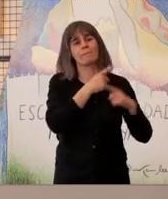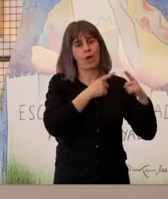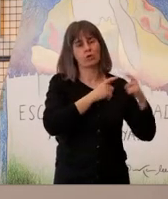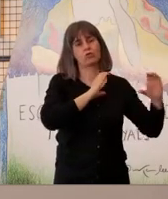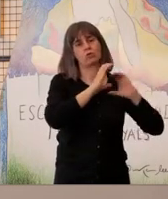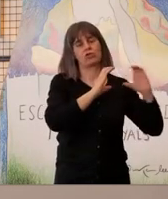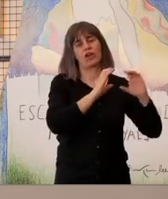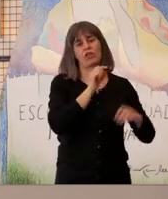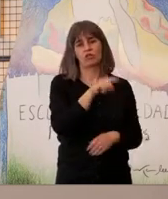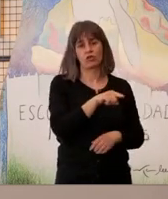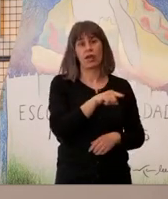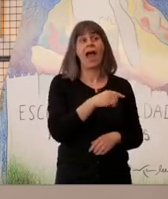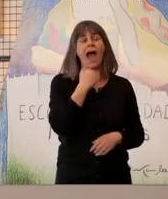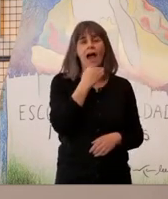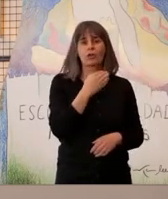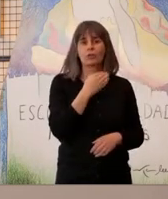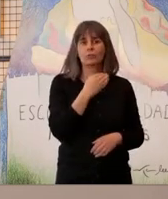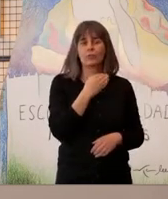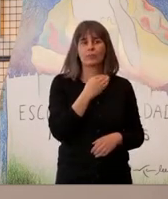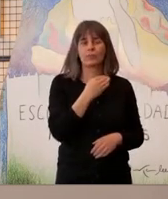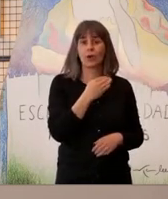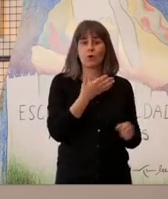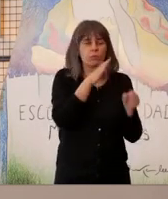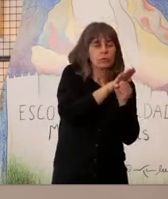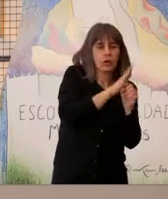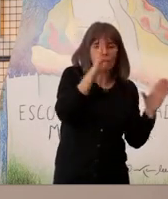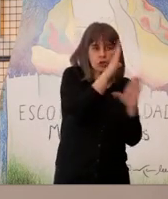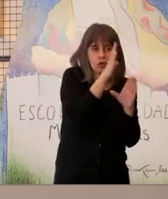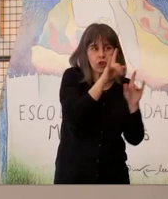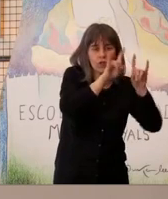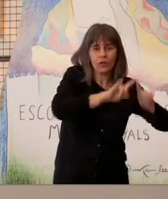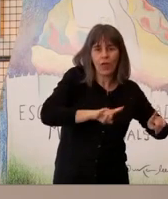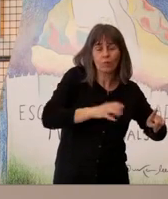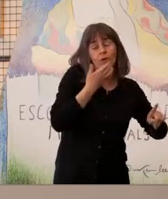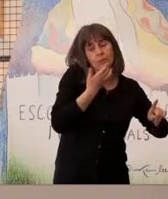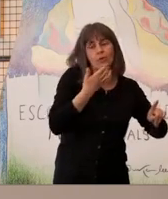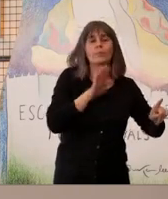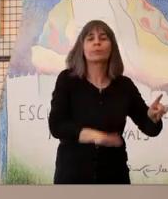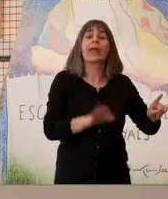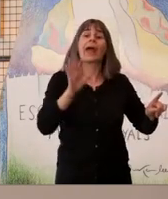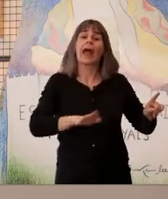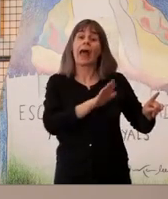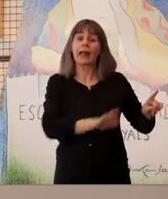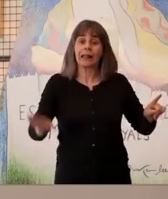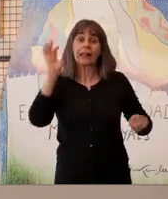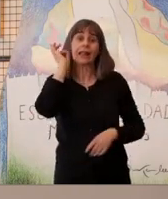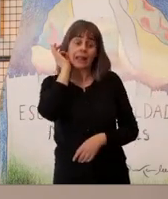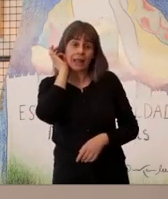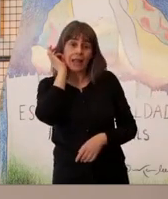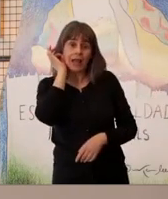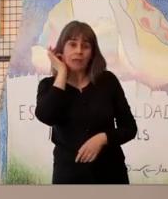con algo que lo disfraza totalmente porque por ejemplo para las niñas se ha pasado de tu